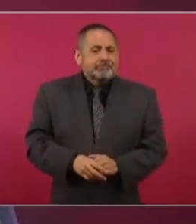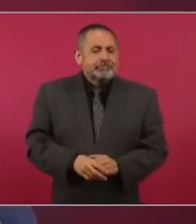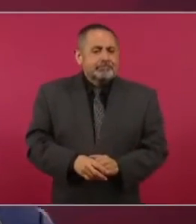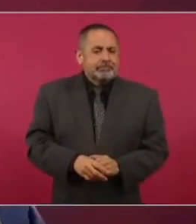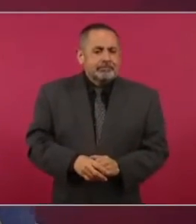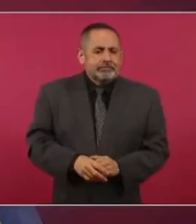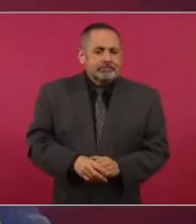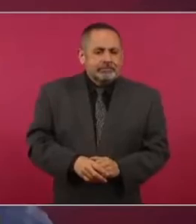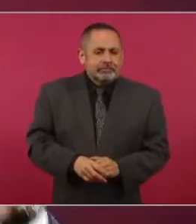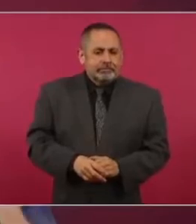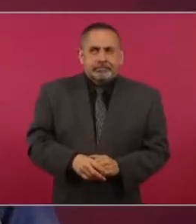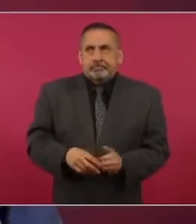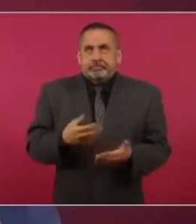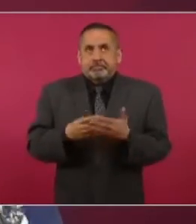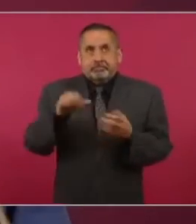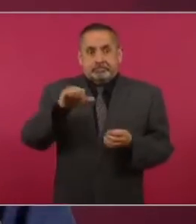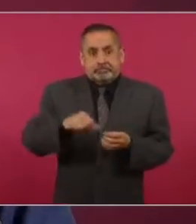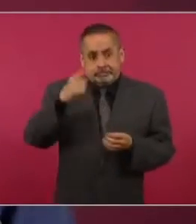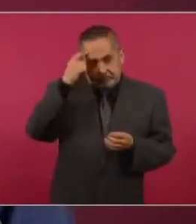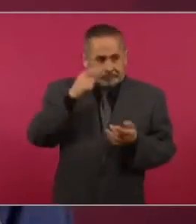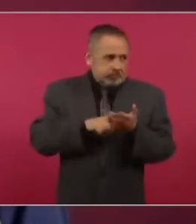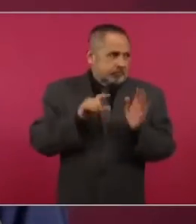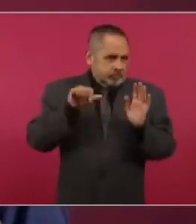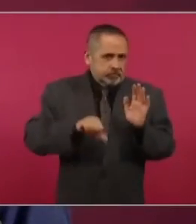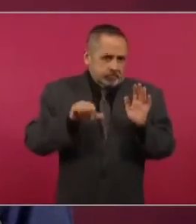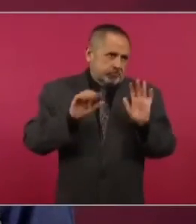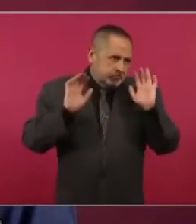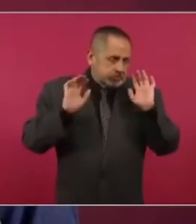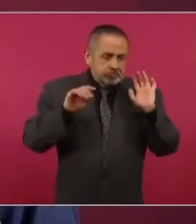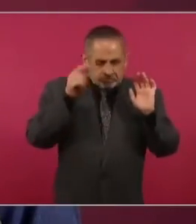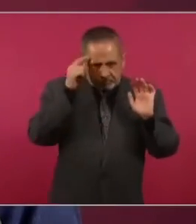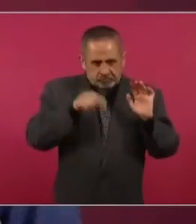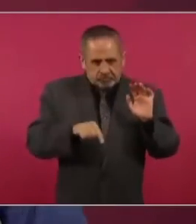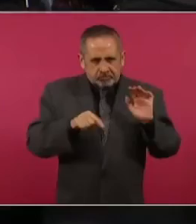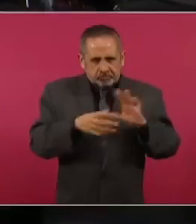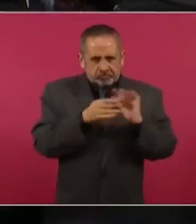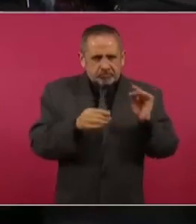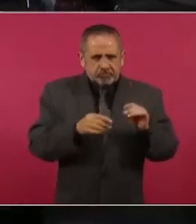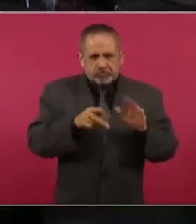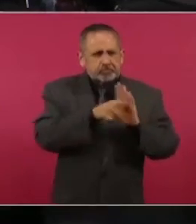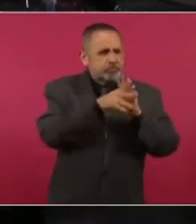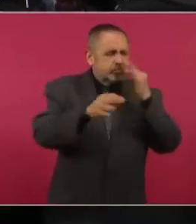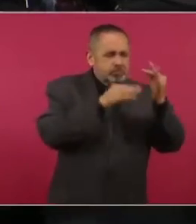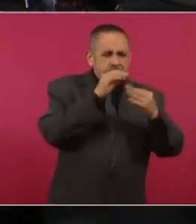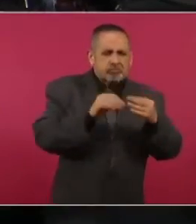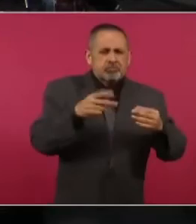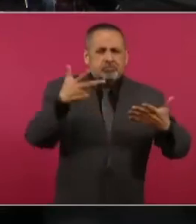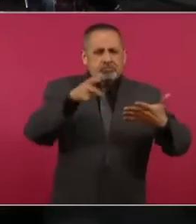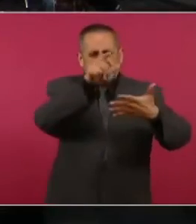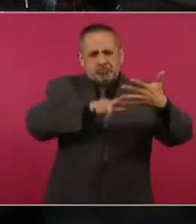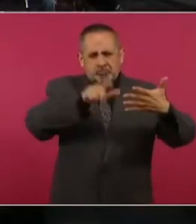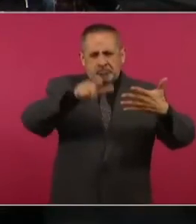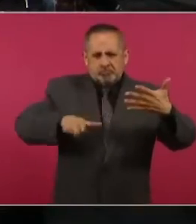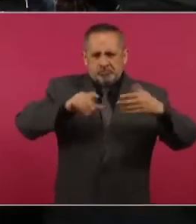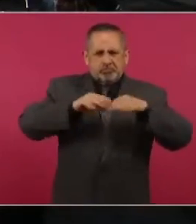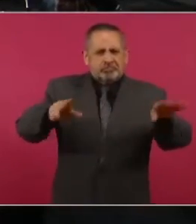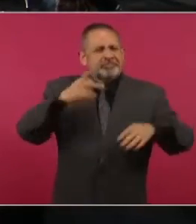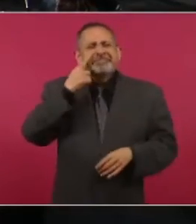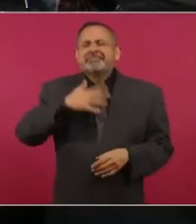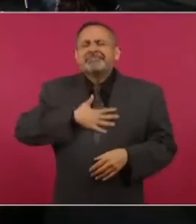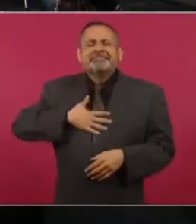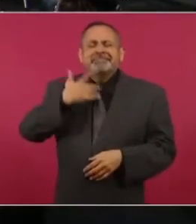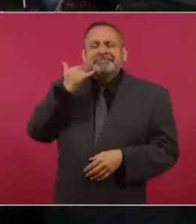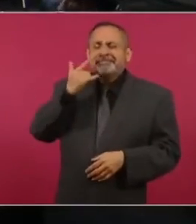Ahora ya me imagino pues que ya hoy sí ya está en 8 columnas en todos, ¿no? A ver, vamos para dar